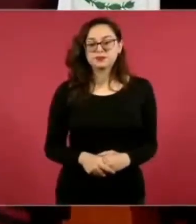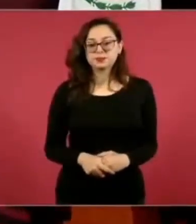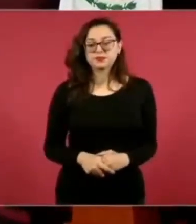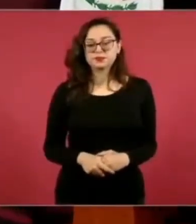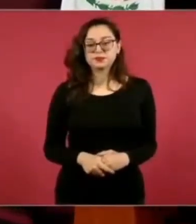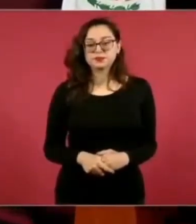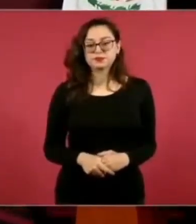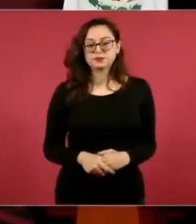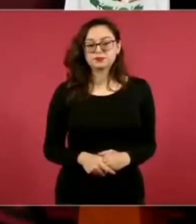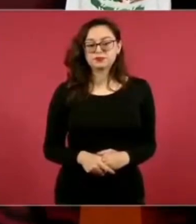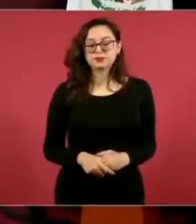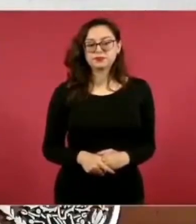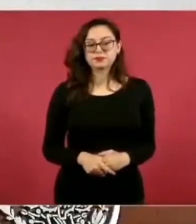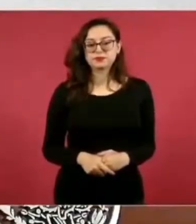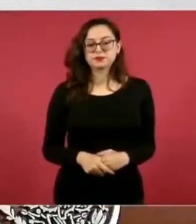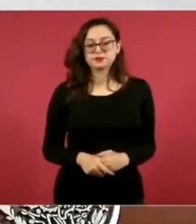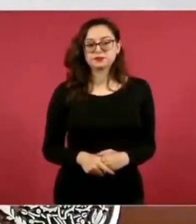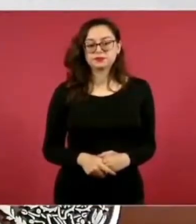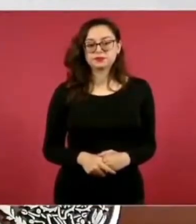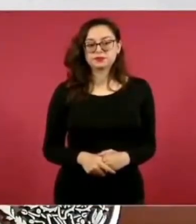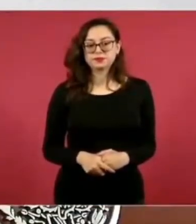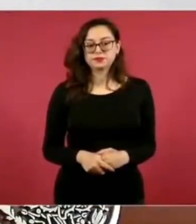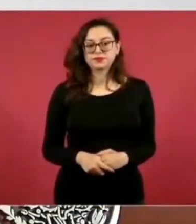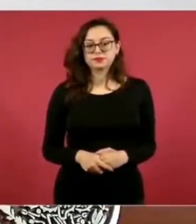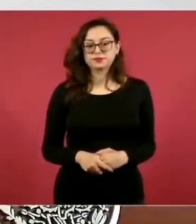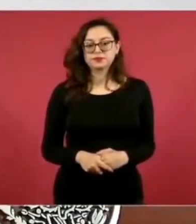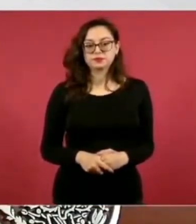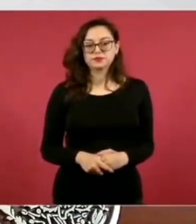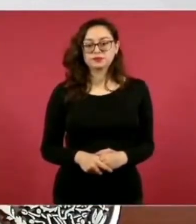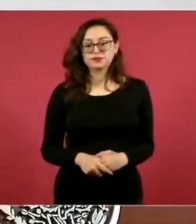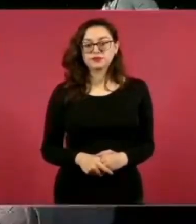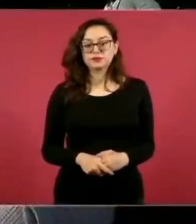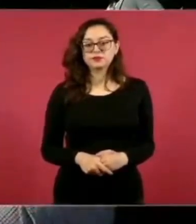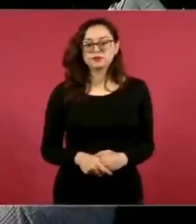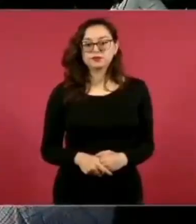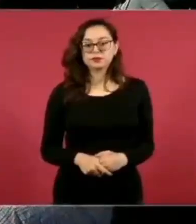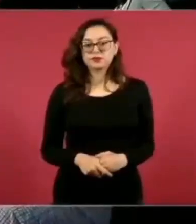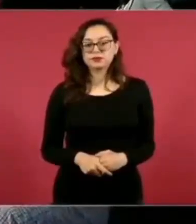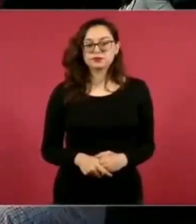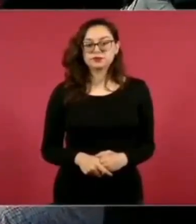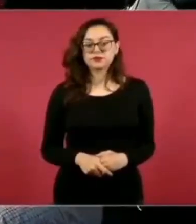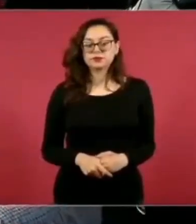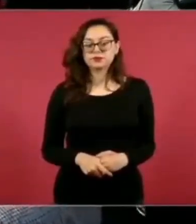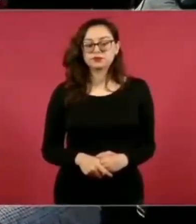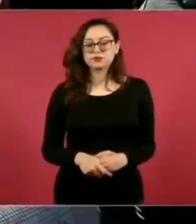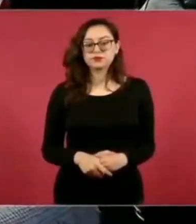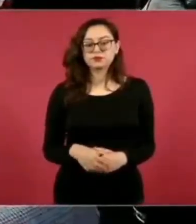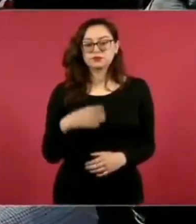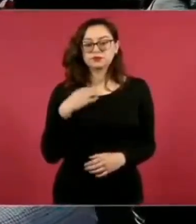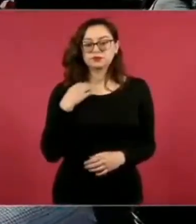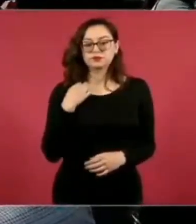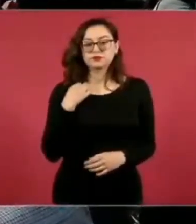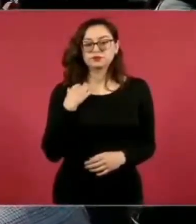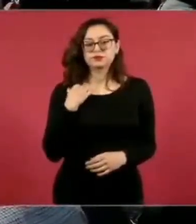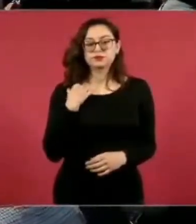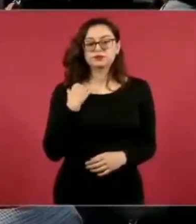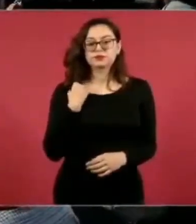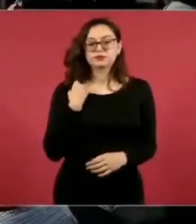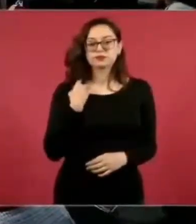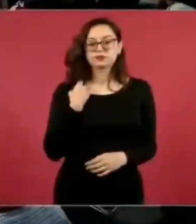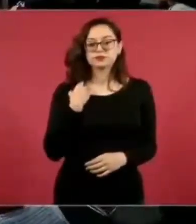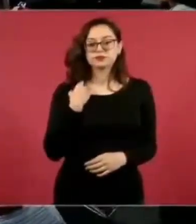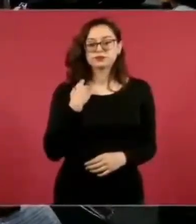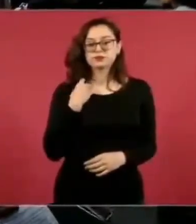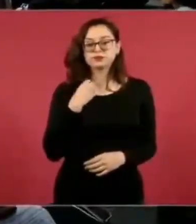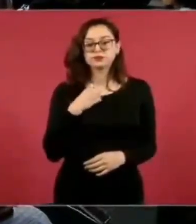que se requiere. ¿No siente que Estados Unidos está tardando demasiado en entregar a México la información que se necesita? Si se habla de